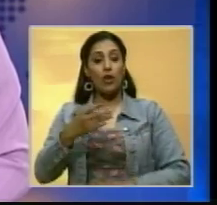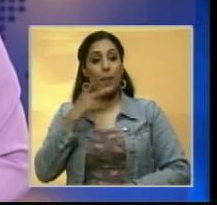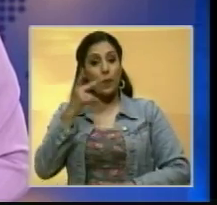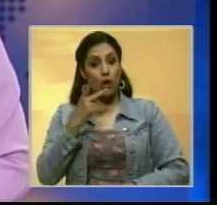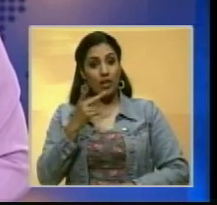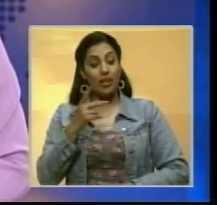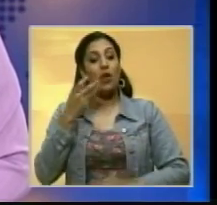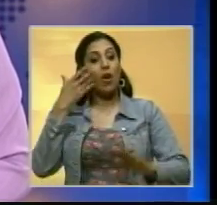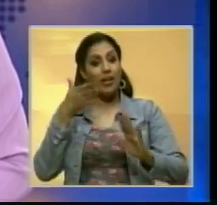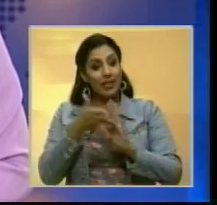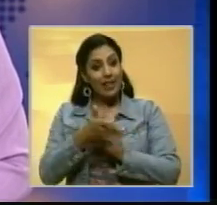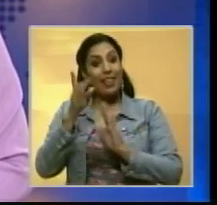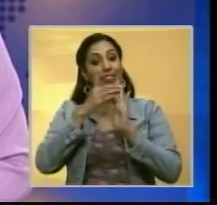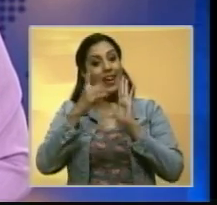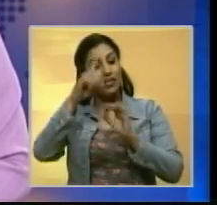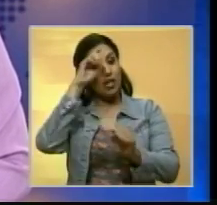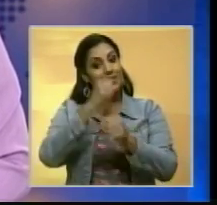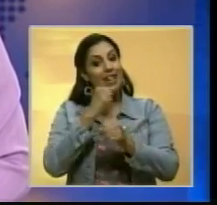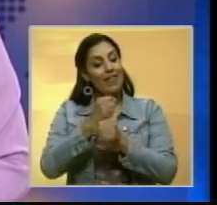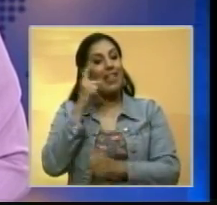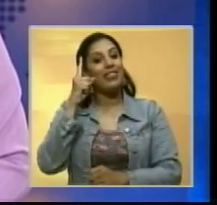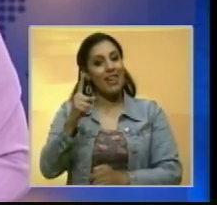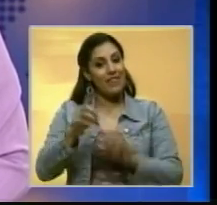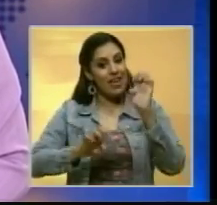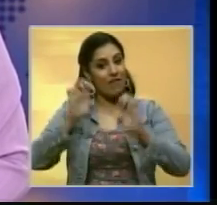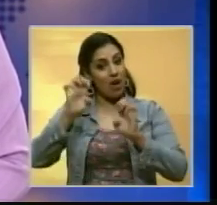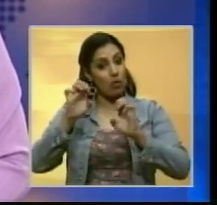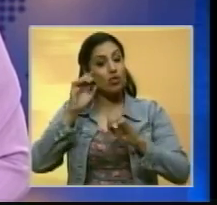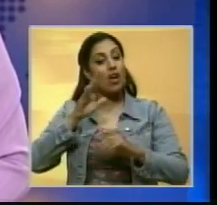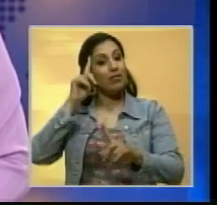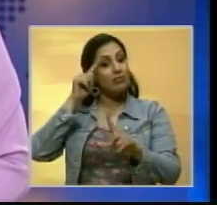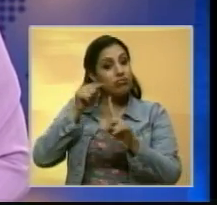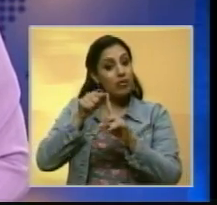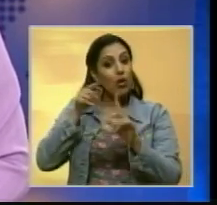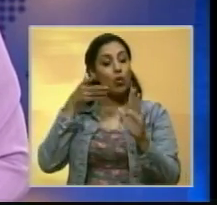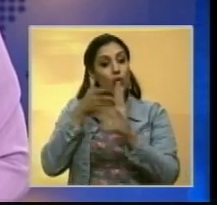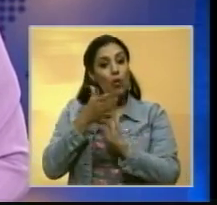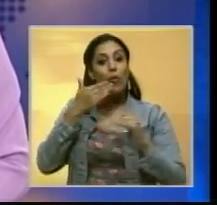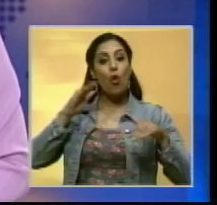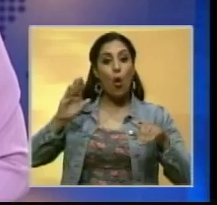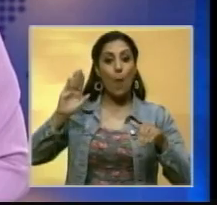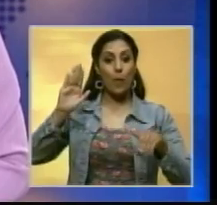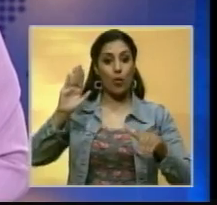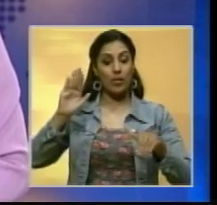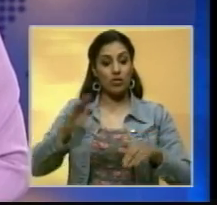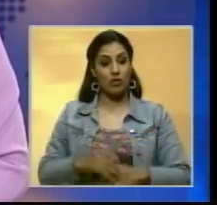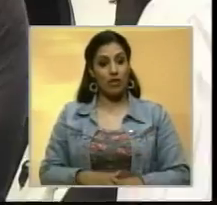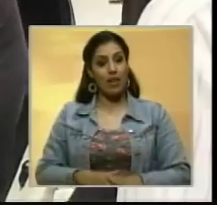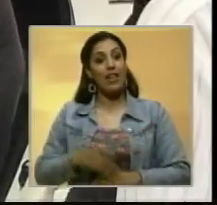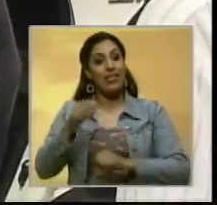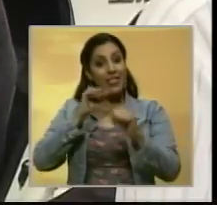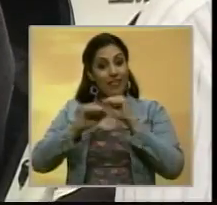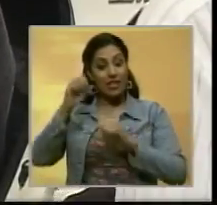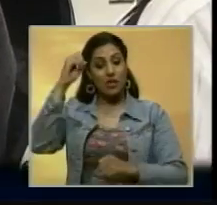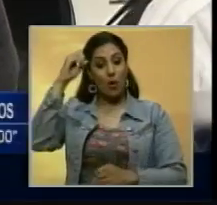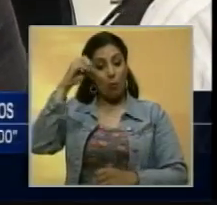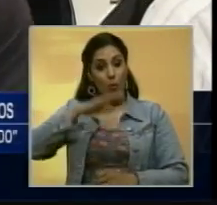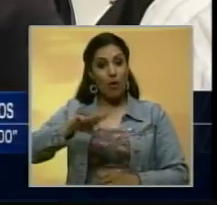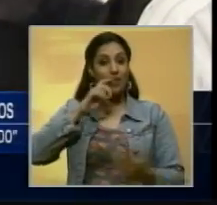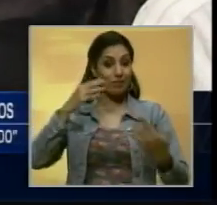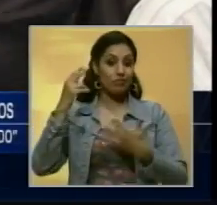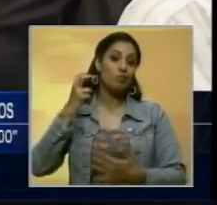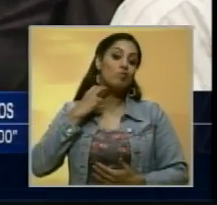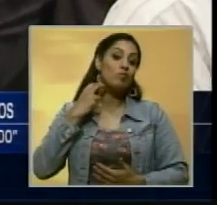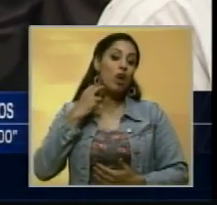políticas. Señaló que el derecho al trabajo debe evaluarse en función al compromiso con el país. La Defensoría del Pueblo informó que